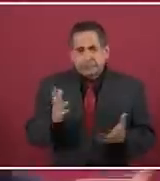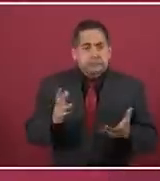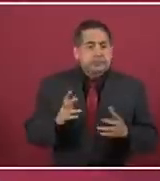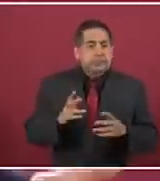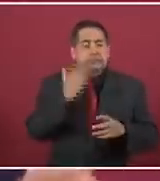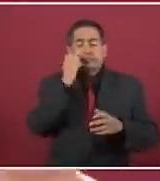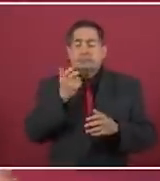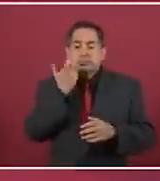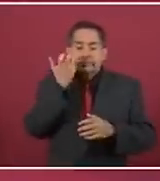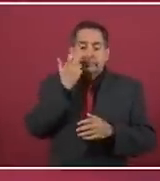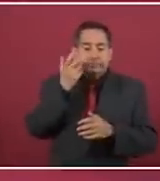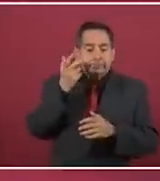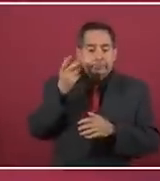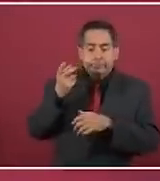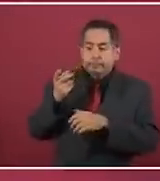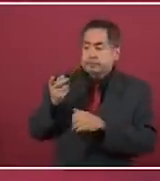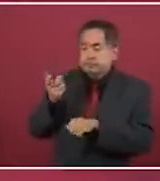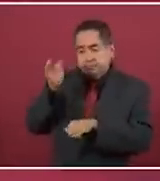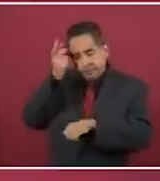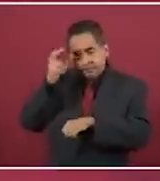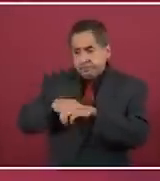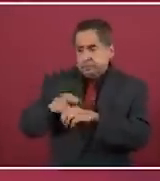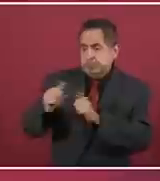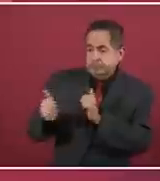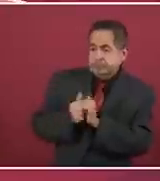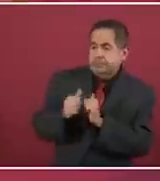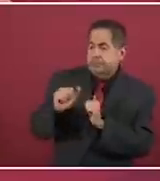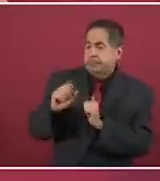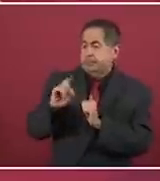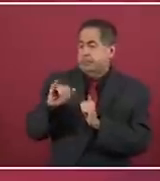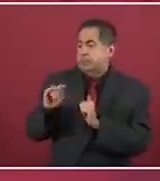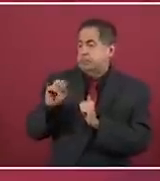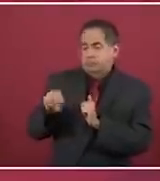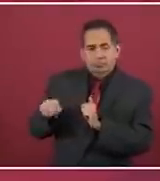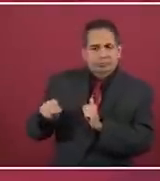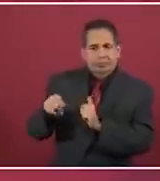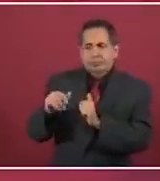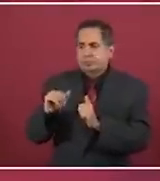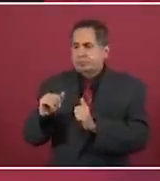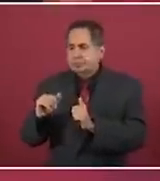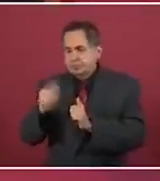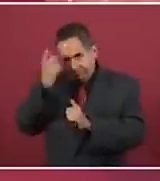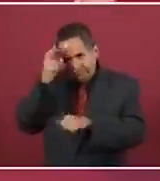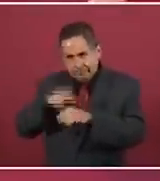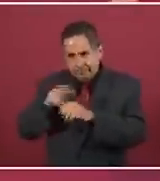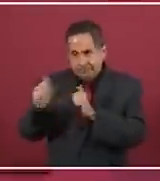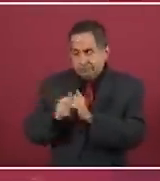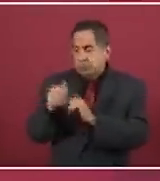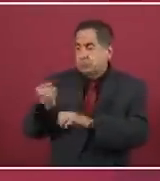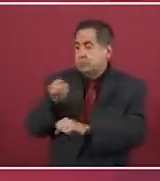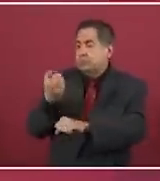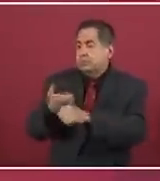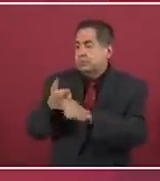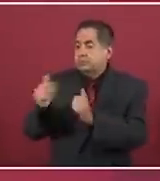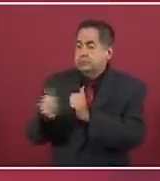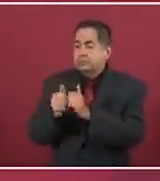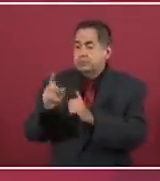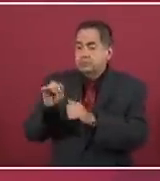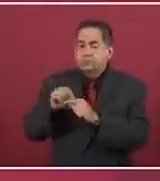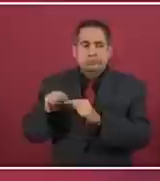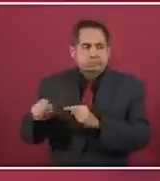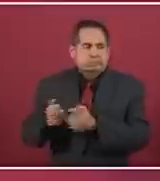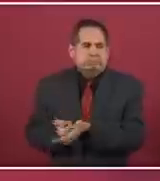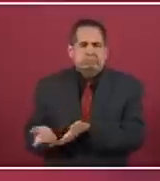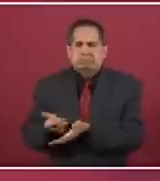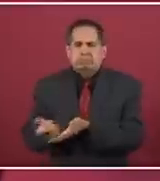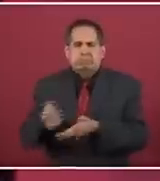aparatos burocráticos. En ese marco es que se crearon estas secretarías, estas direcciones